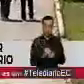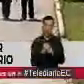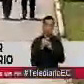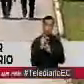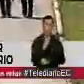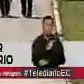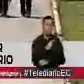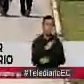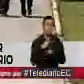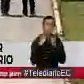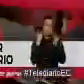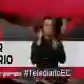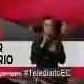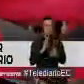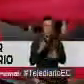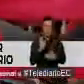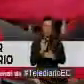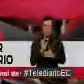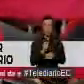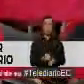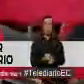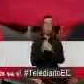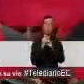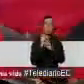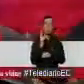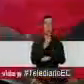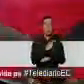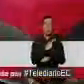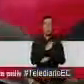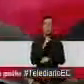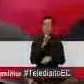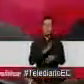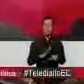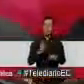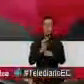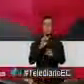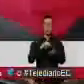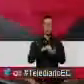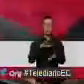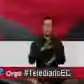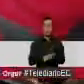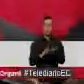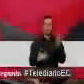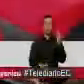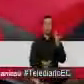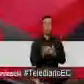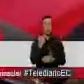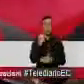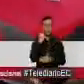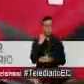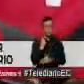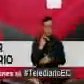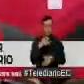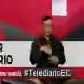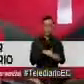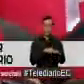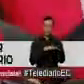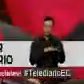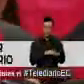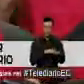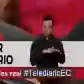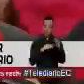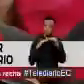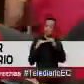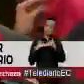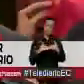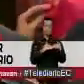las universidades públicas del Ecuador. Que obligue a las universidades del país a implementar ese sistema garantizando